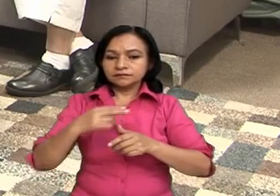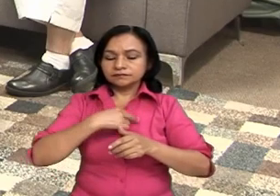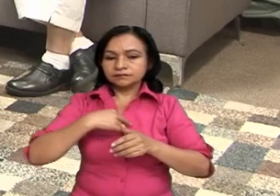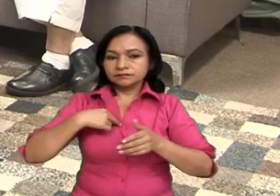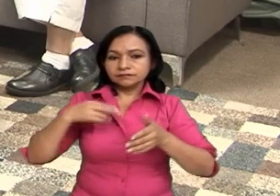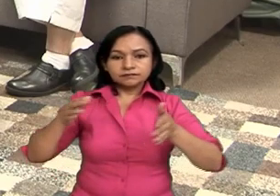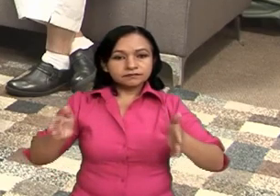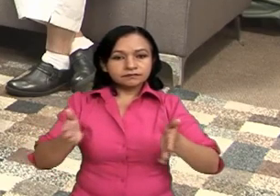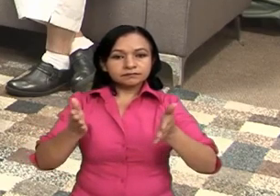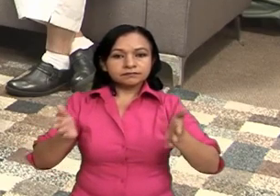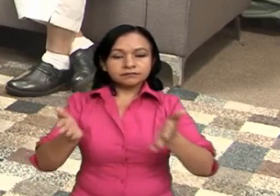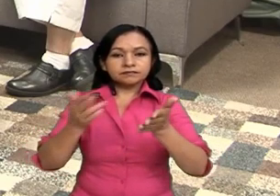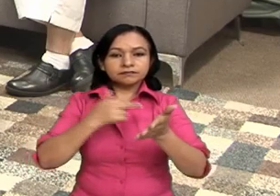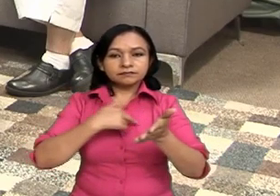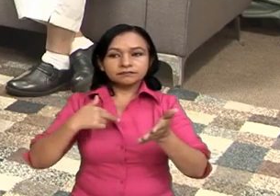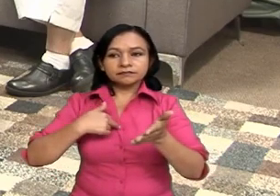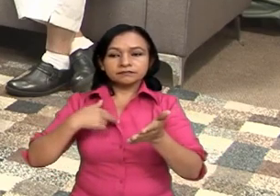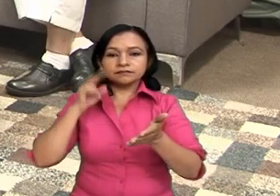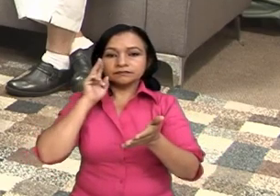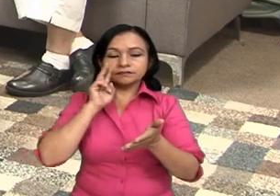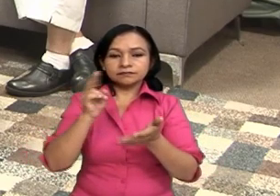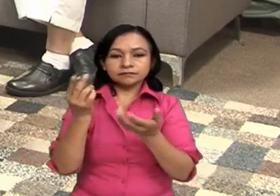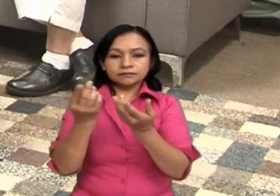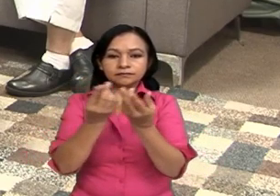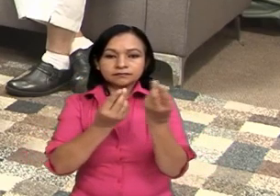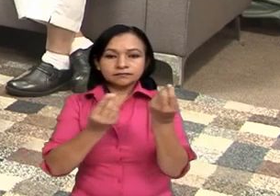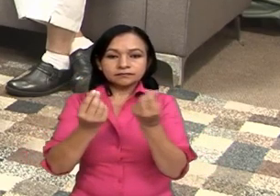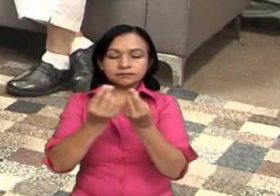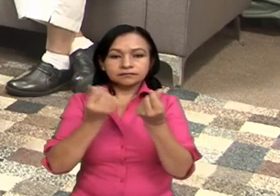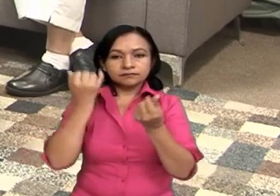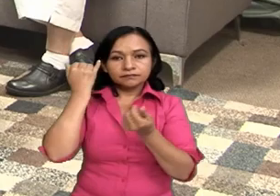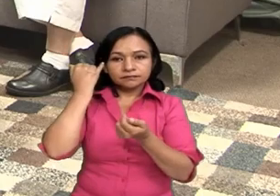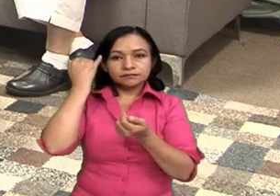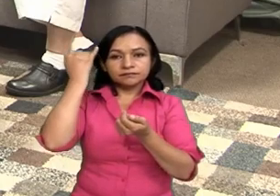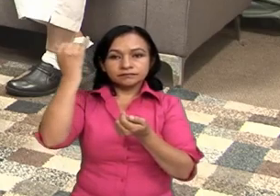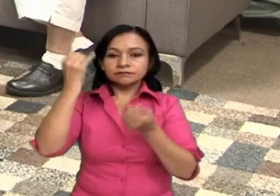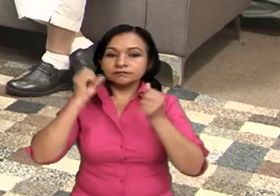toda esa línea que tiene que ver con la economía creativa,